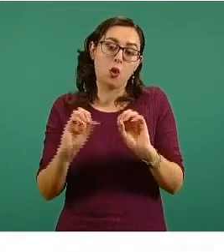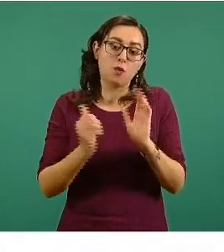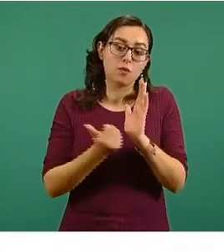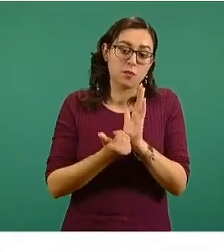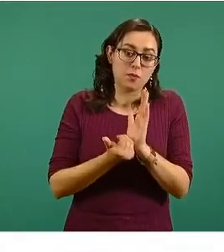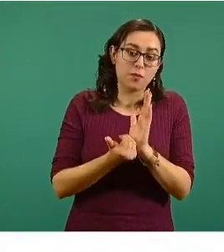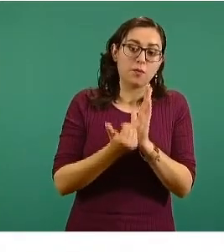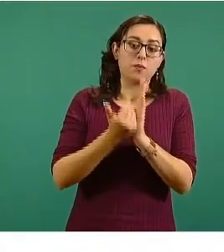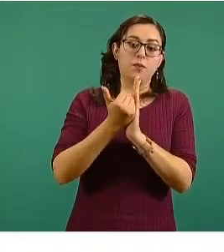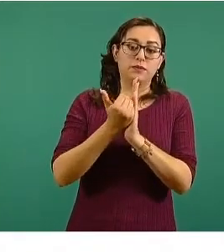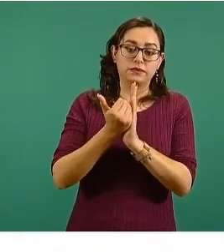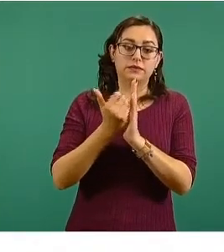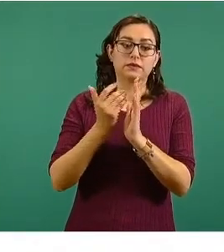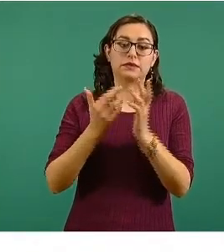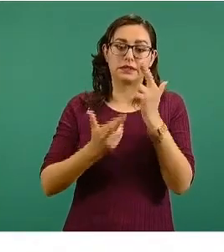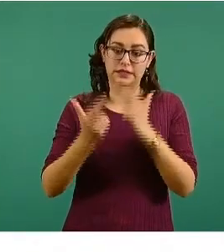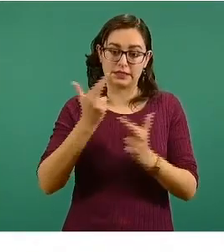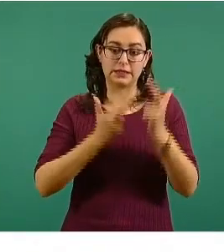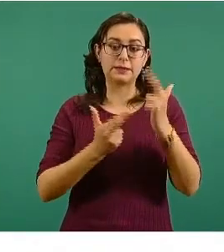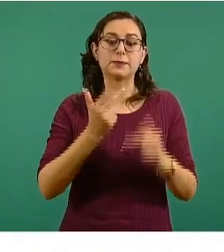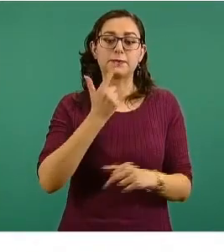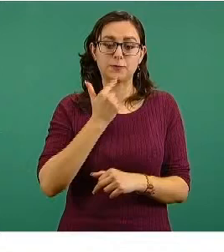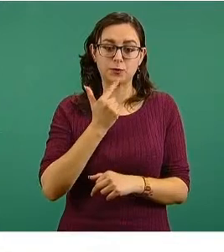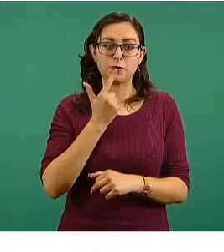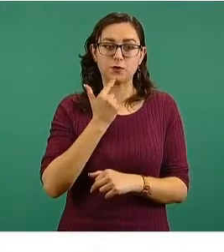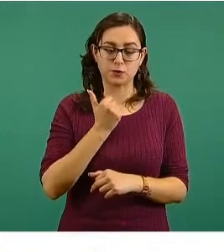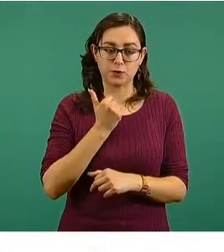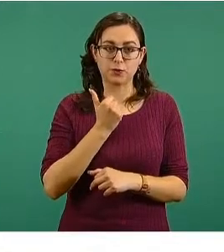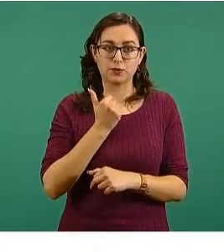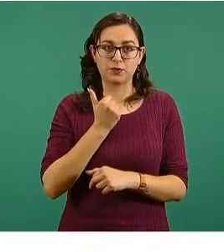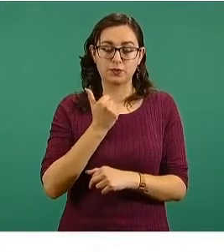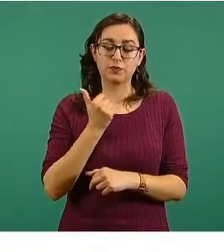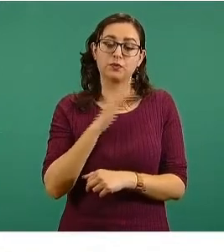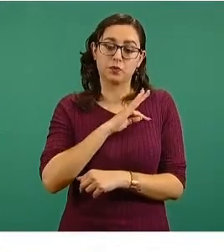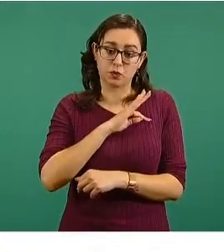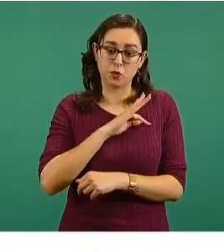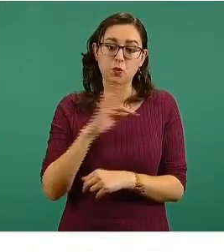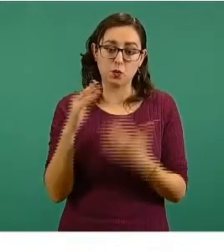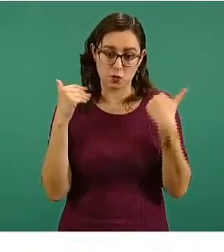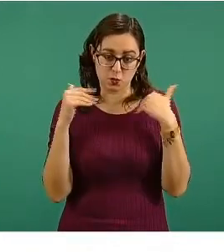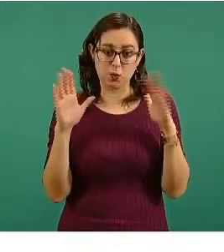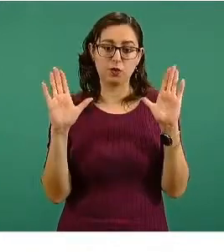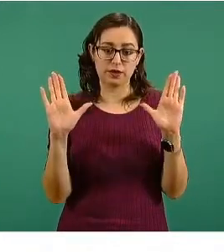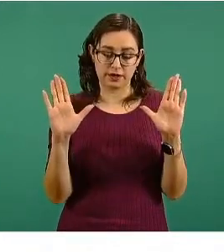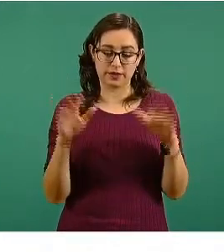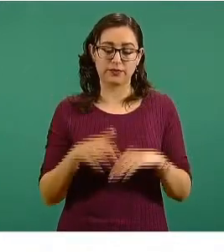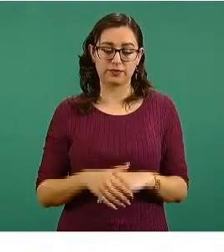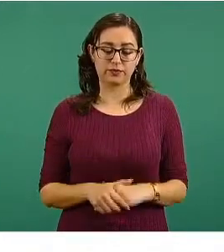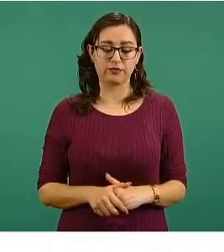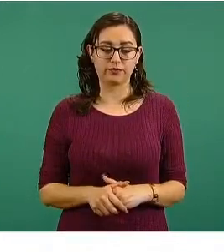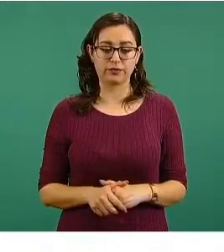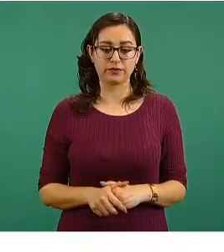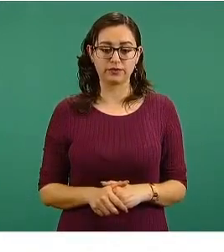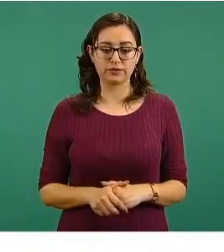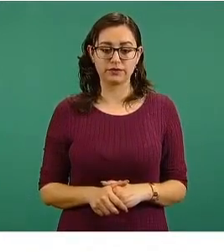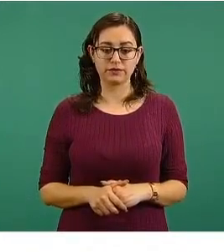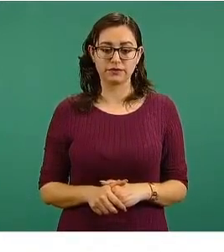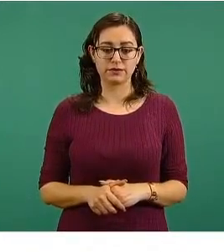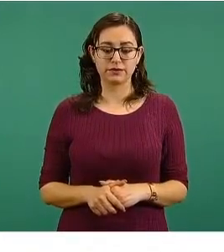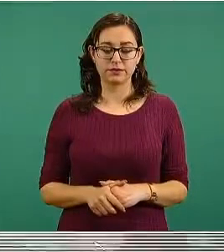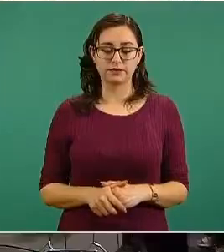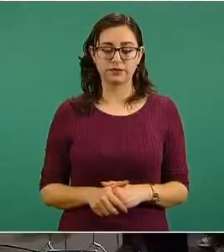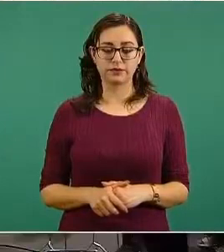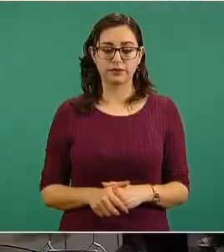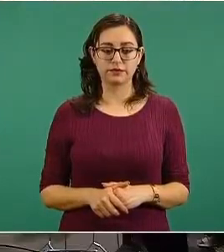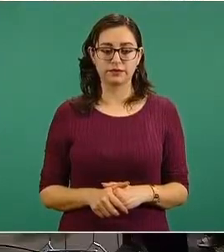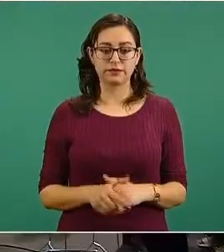y se pueden acercar al nivel máximo de riesgo epidémico representado por el color